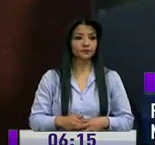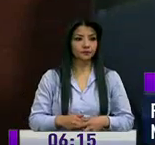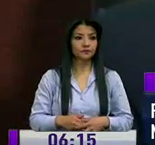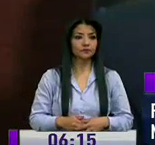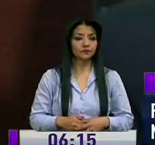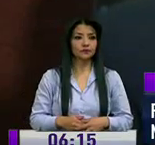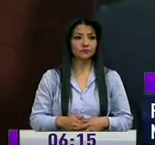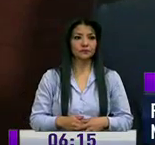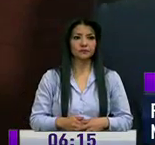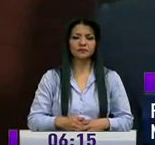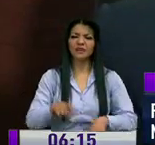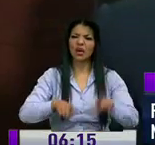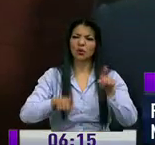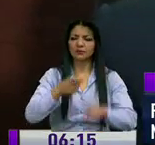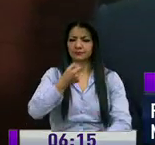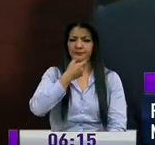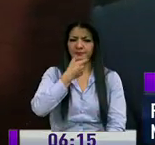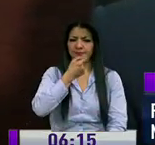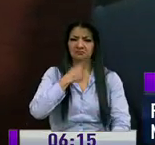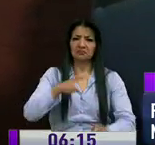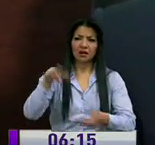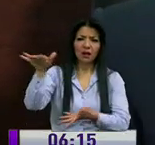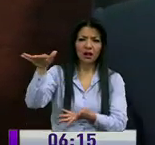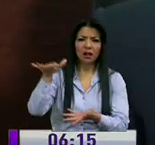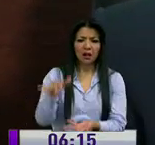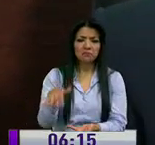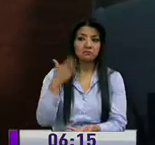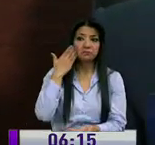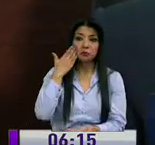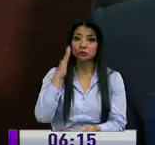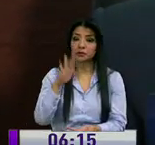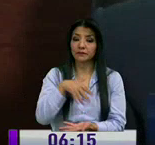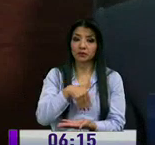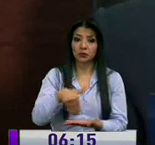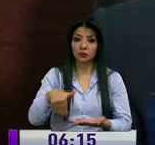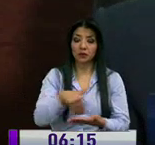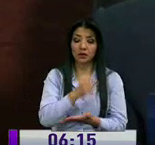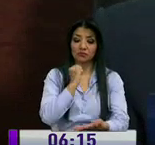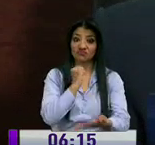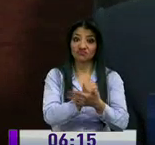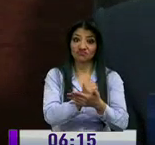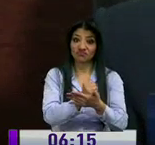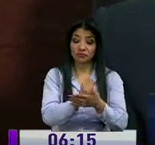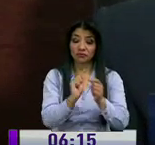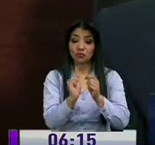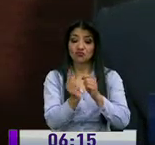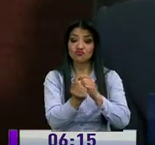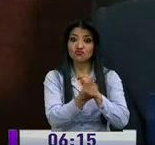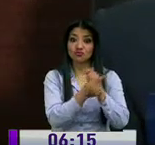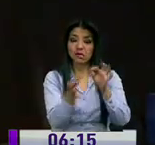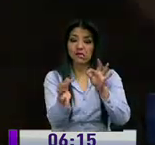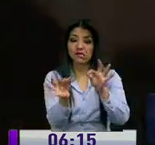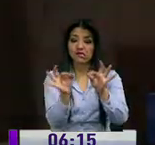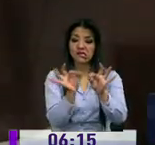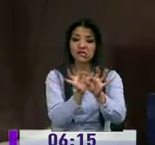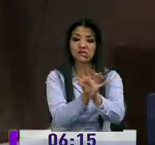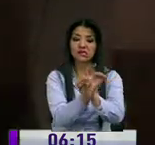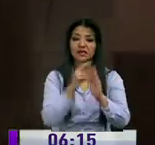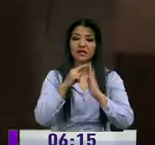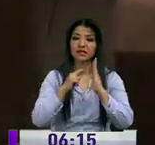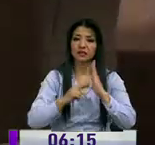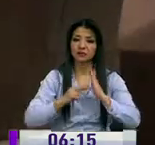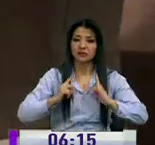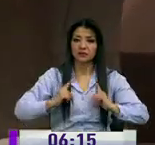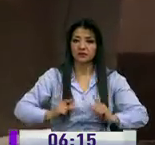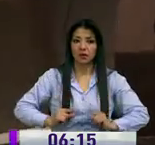Existían fármacos de dudosa procedencia con sellos adulterados en cuanto a registro sanitario. Los medicamentos